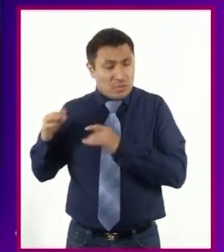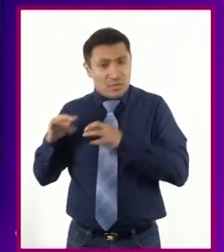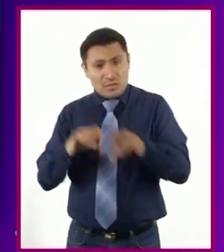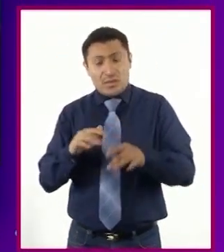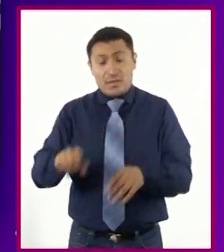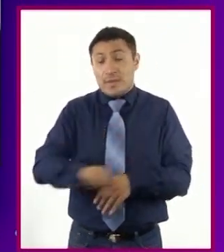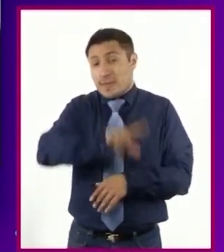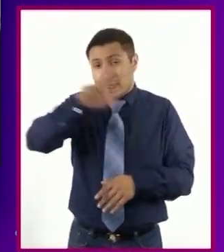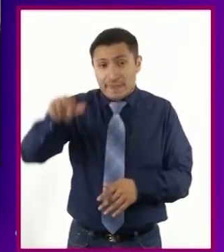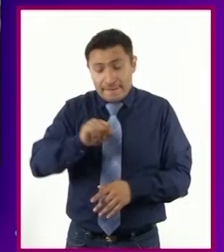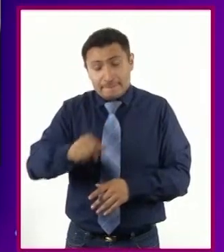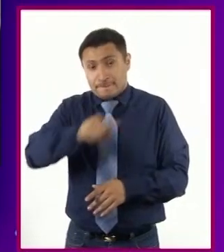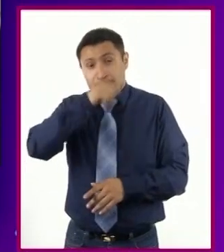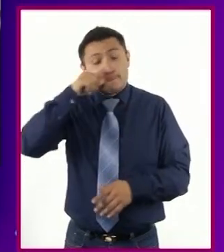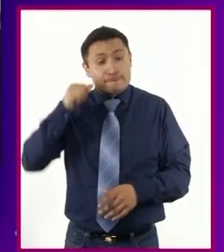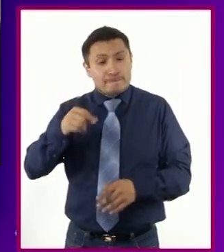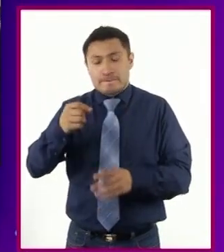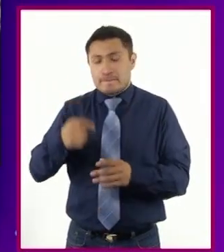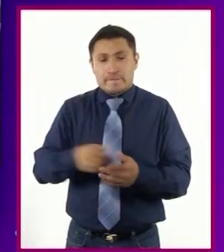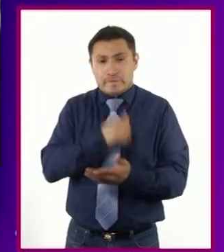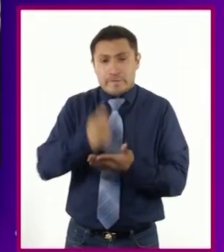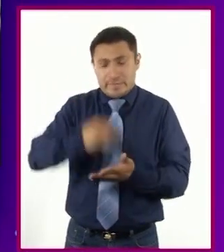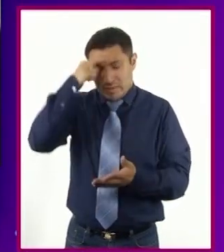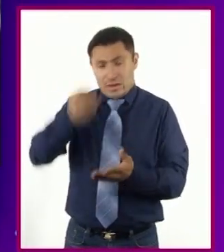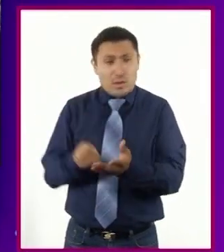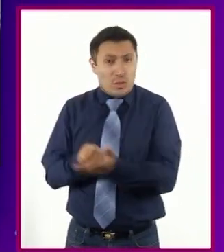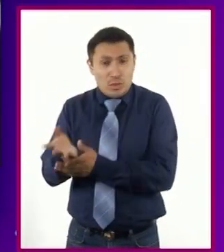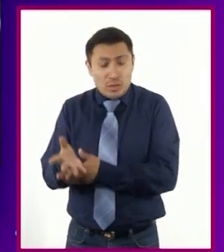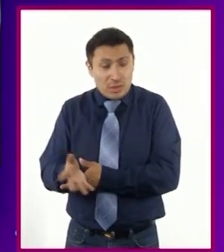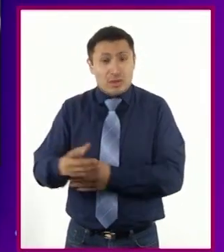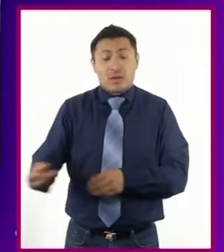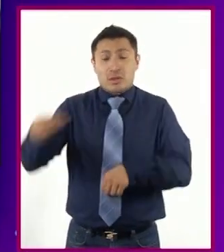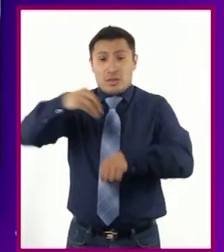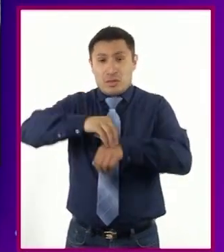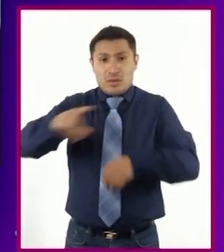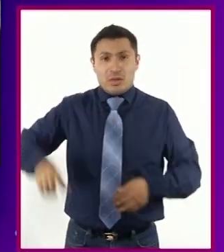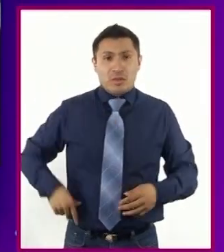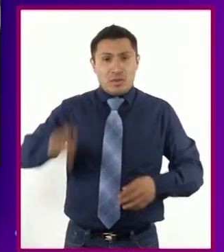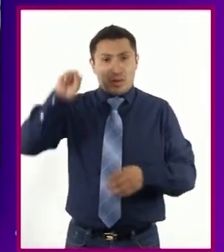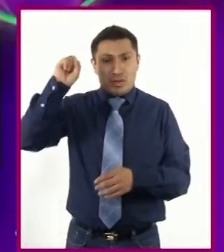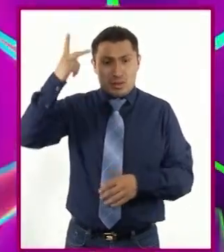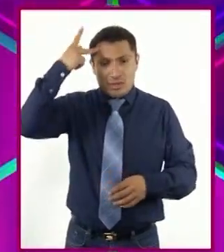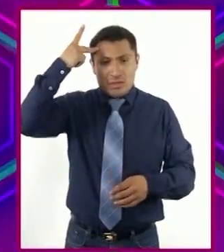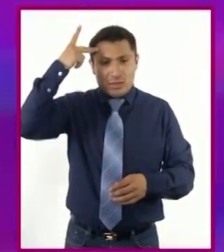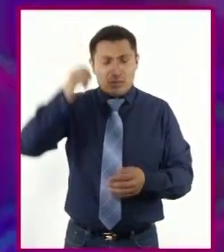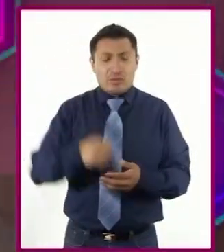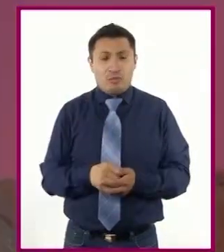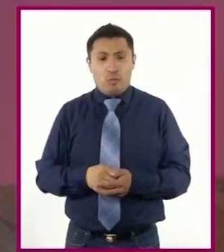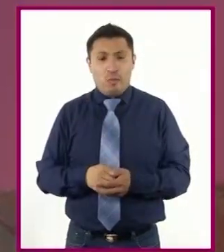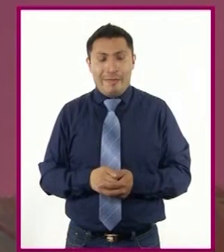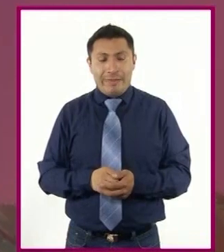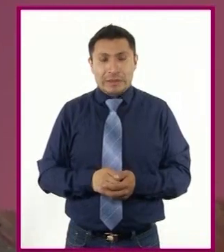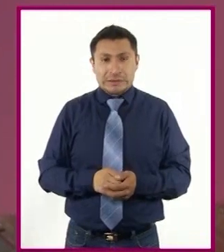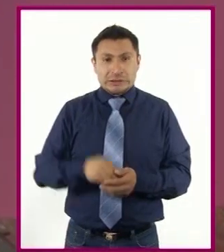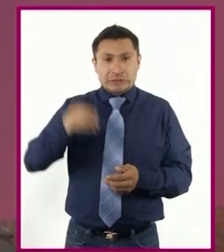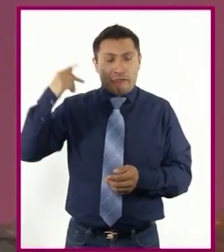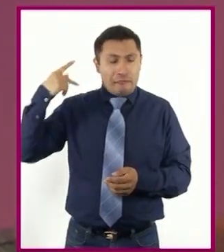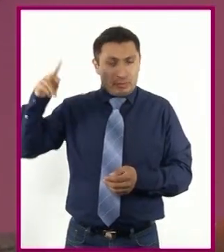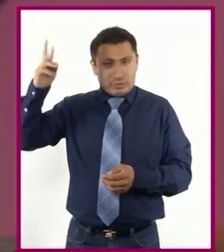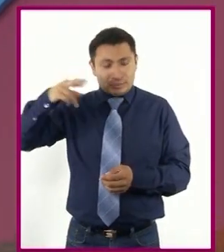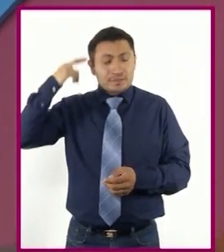de esta derrota, Juárez salió de la Ciudad de México y estableció su gobierno en San Luis Potosí. Como